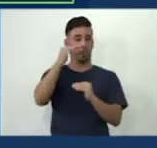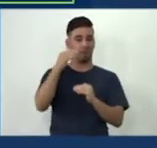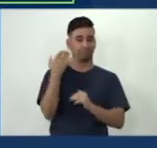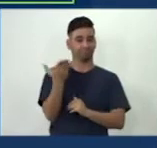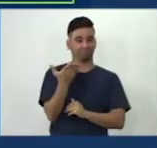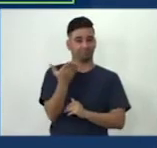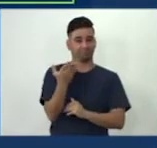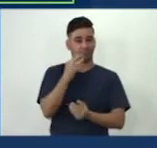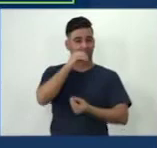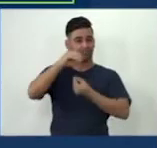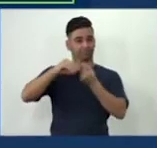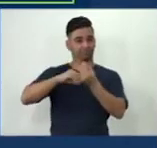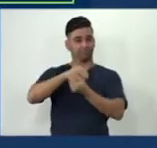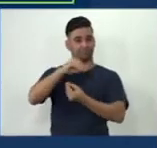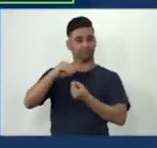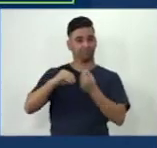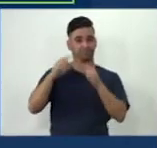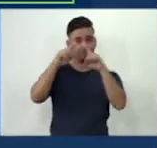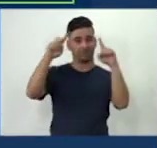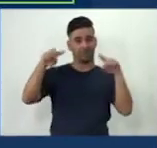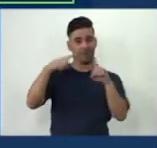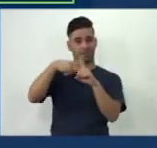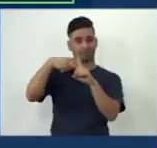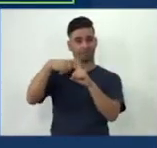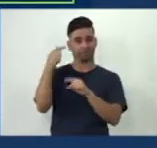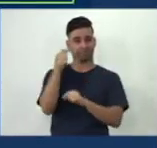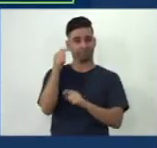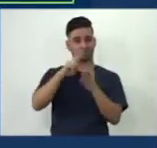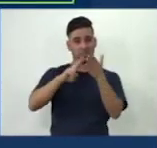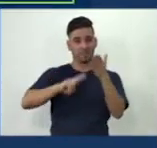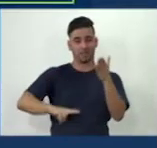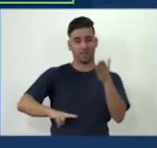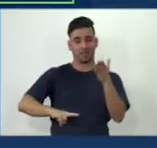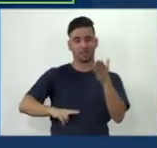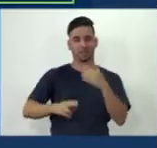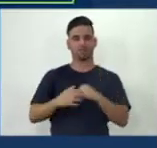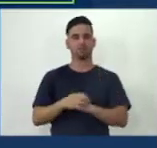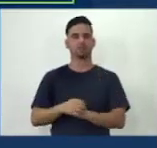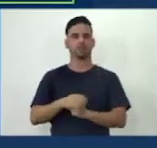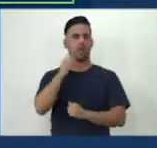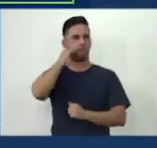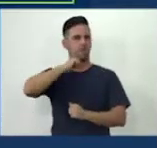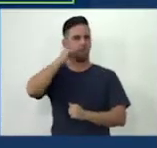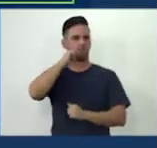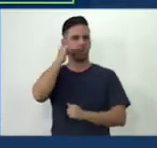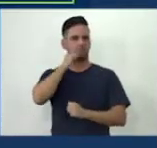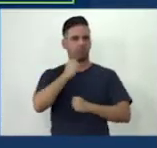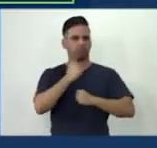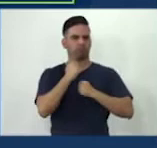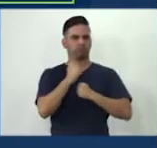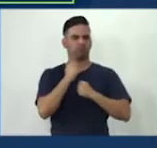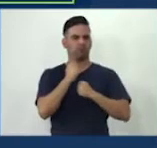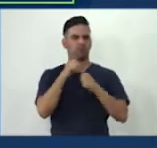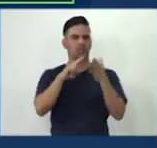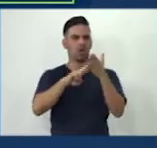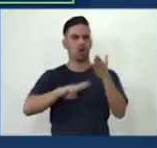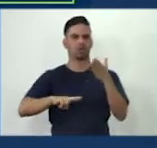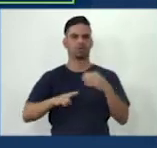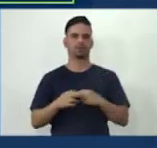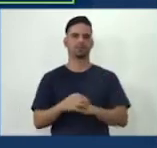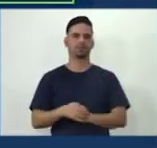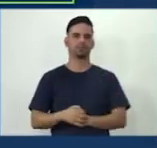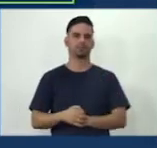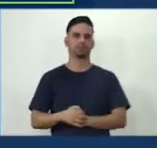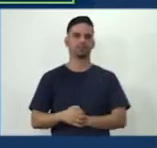Mientras mayor sea la rapidez con que varía la cantidad de campo magnético que atraviesa la espira, mayor será la intensidad de la